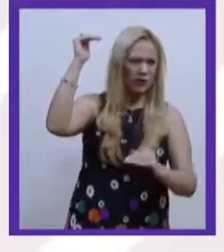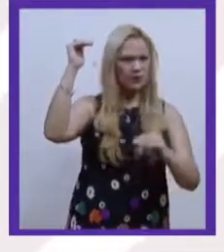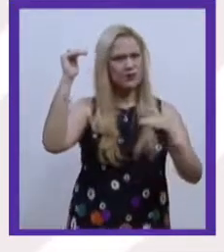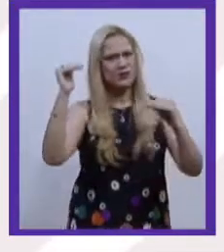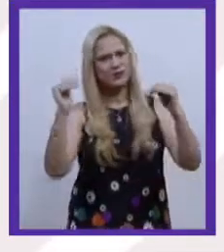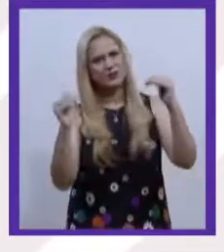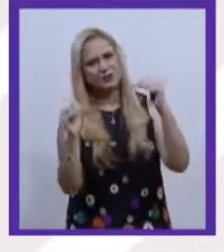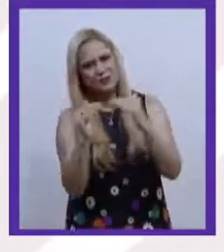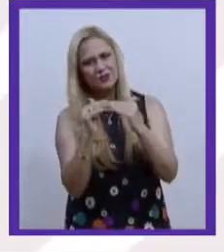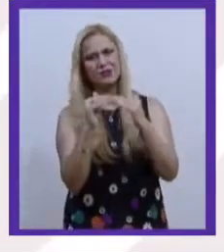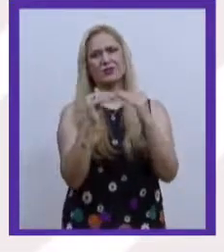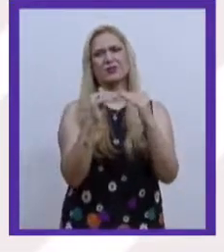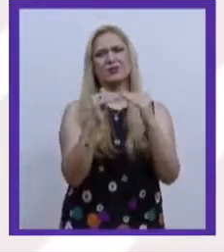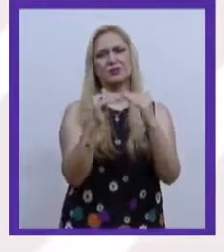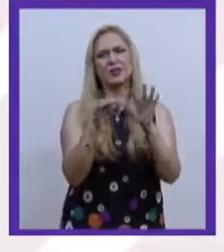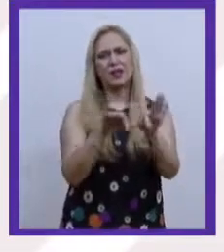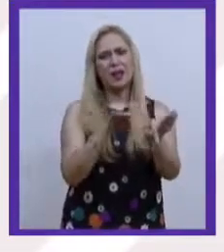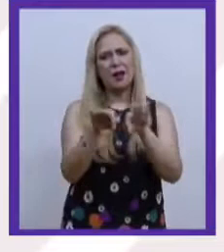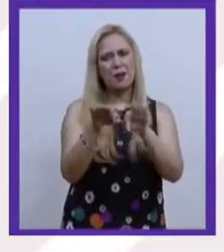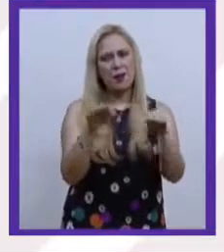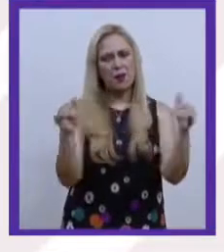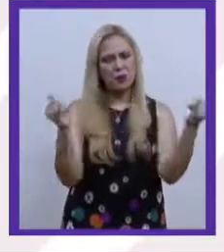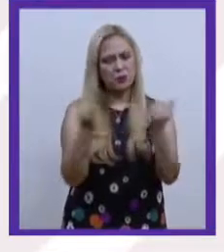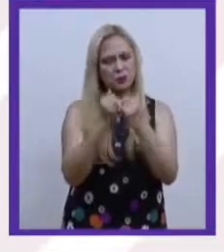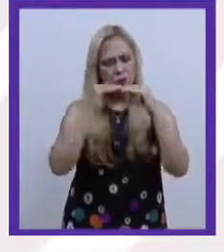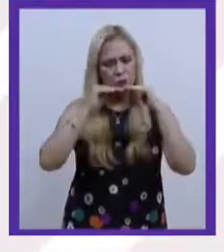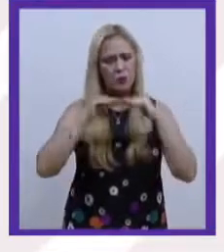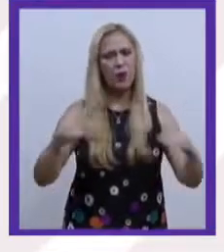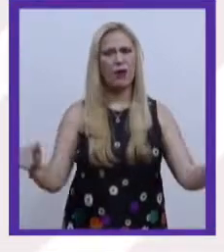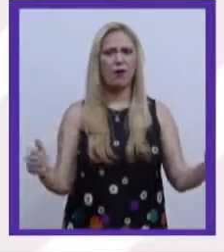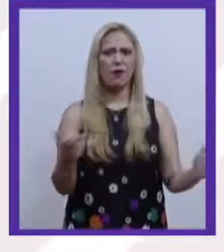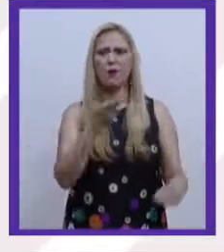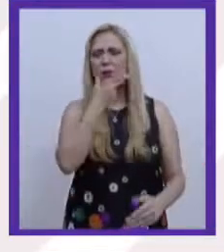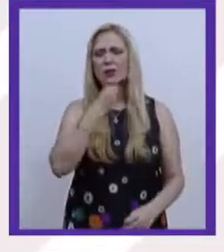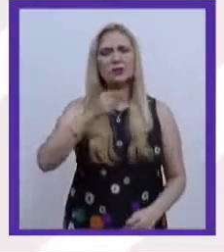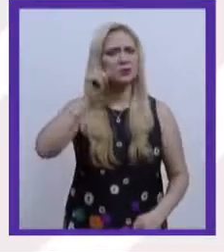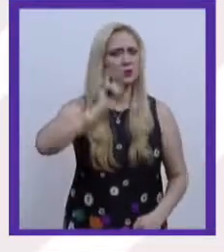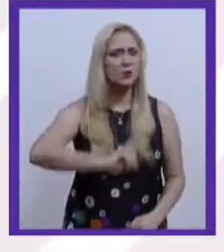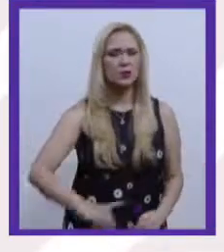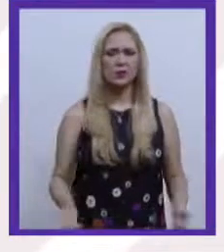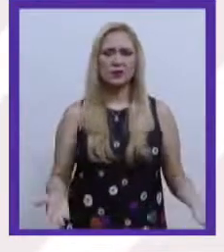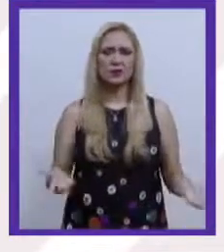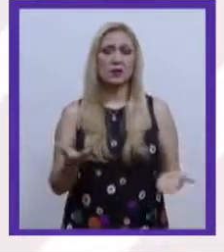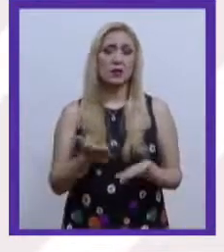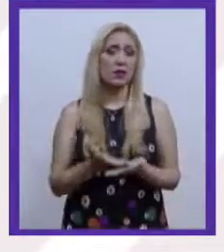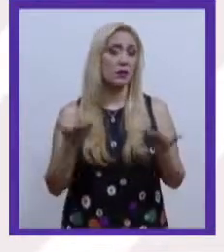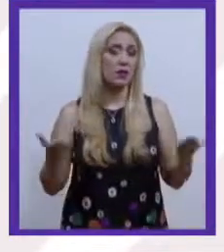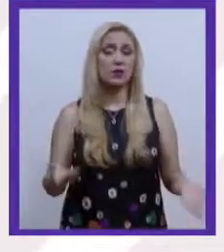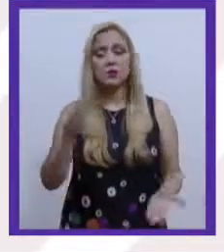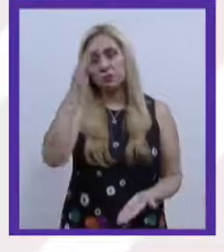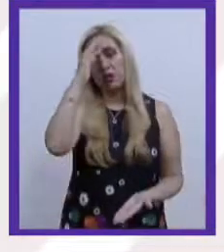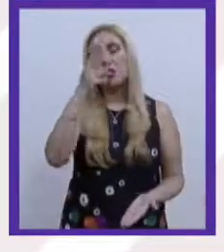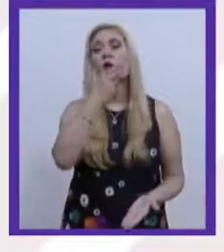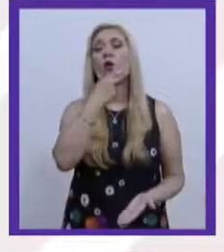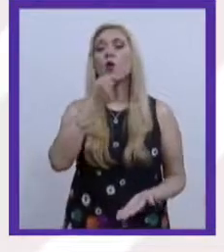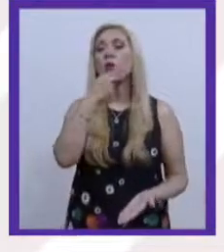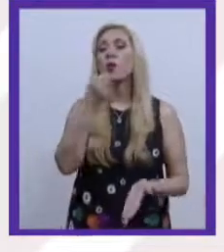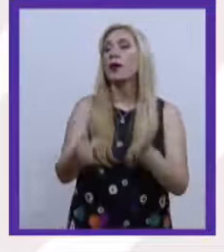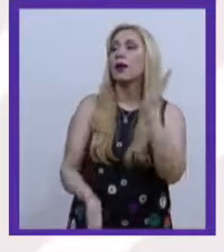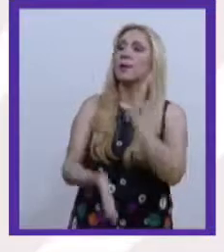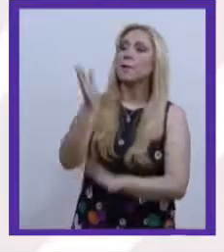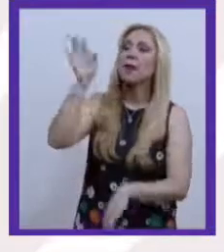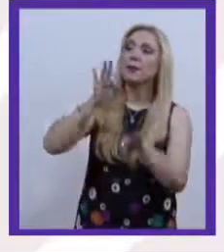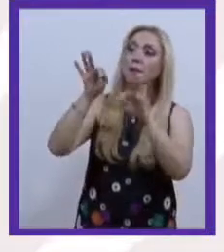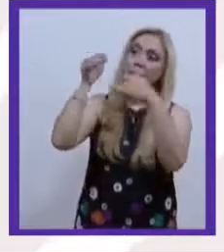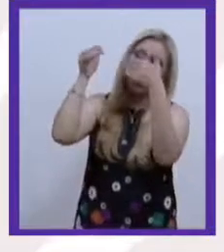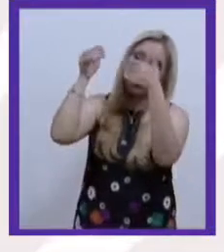la división sexual del trabajo. Hoy la división sexual del trabajo en la cultura de género es los hombres a la calle a